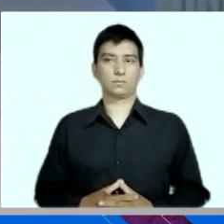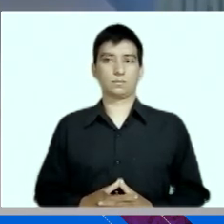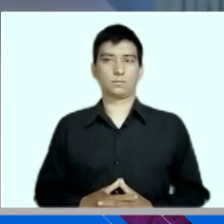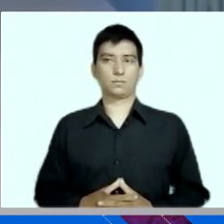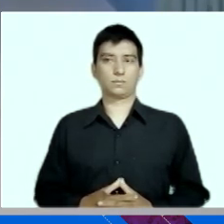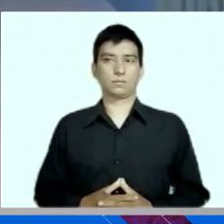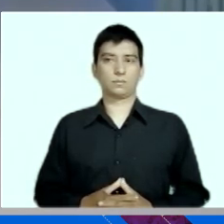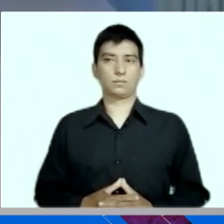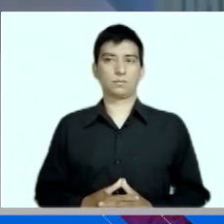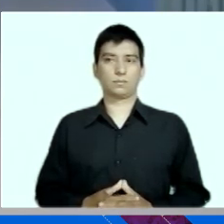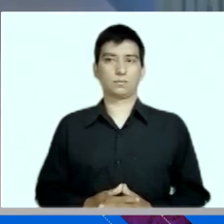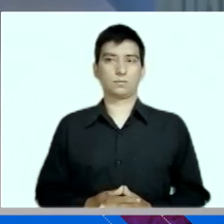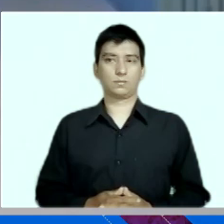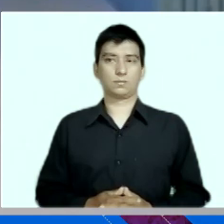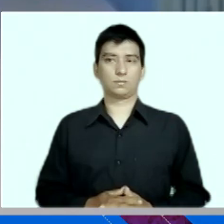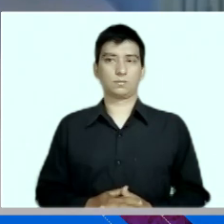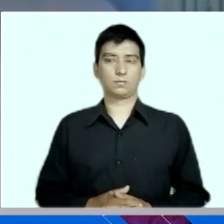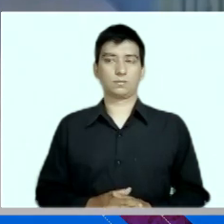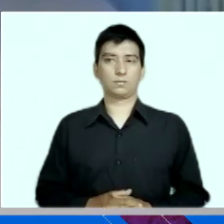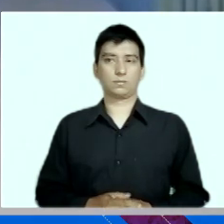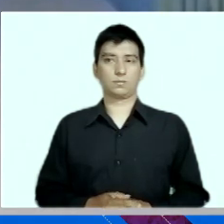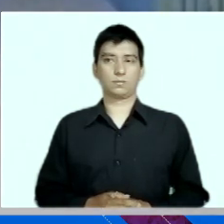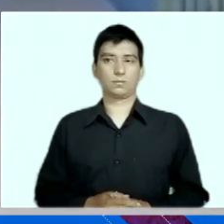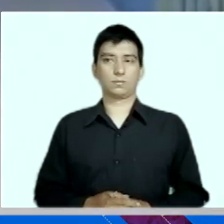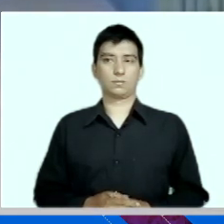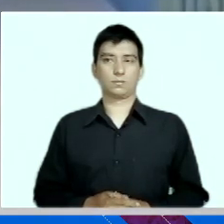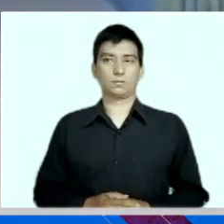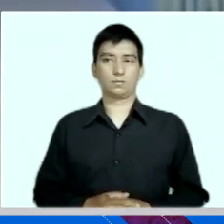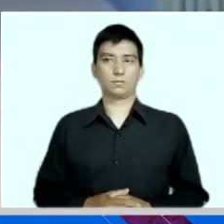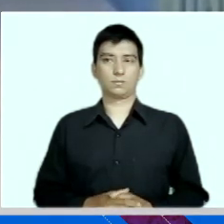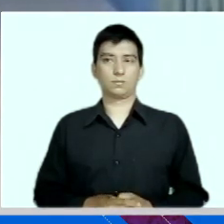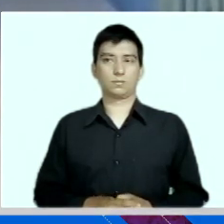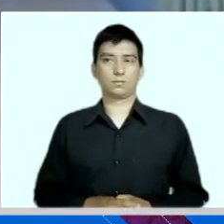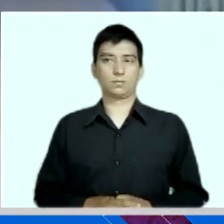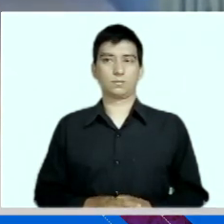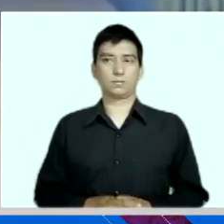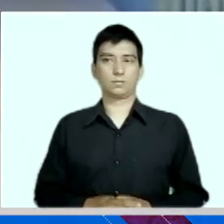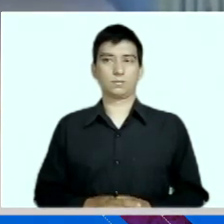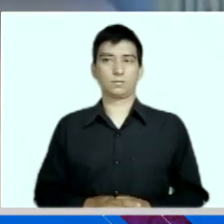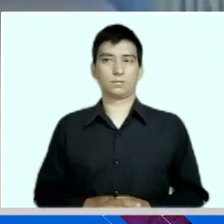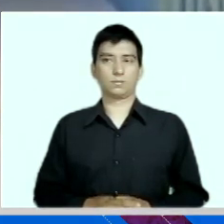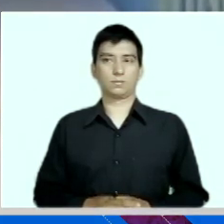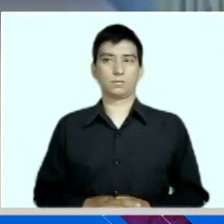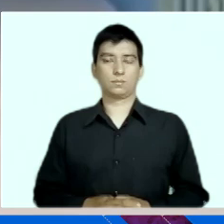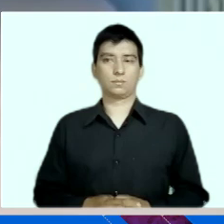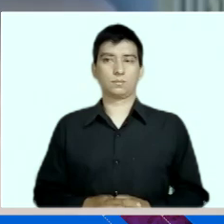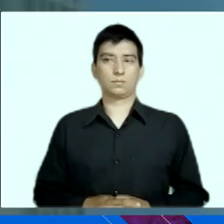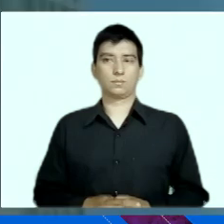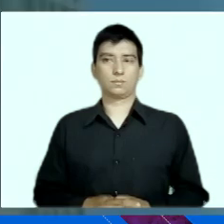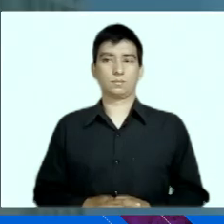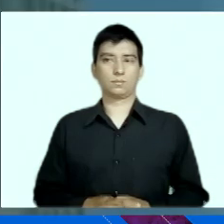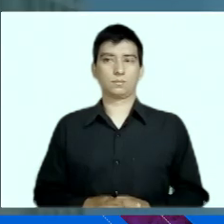prácticamente, hasta que en mi peor momento, allá cuando ya estaba al borde de la